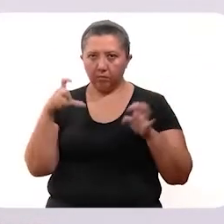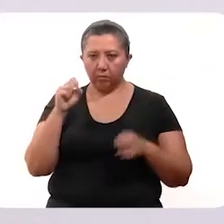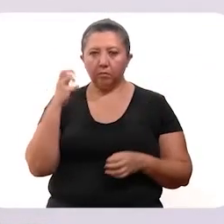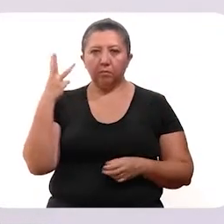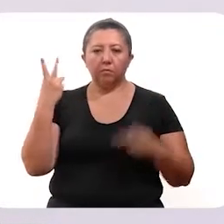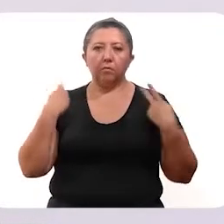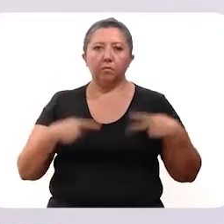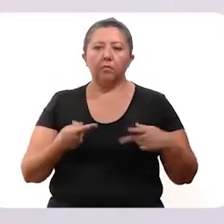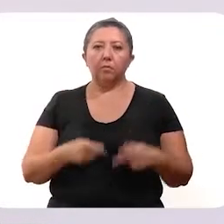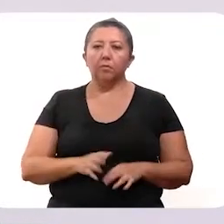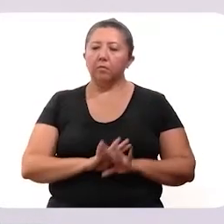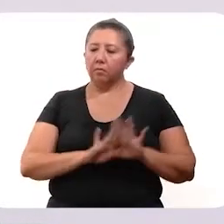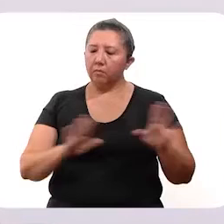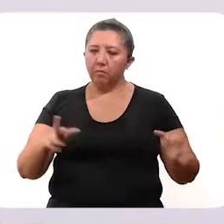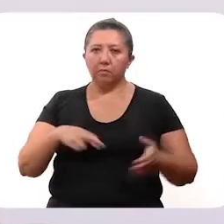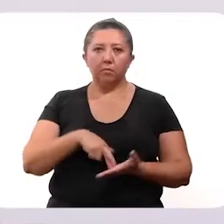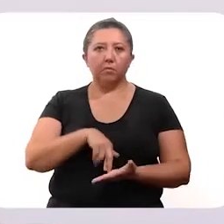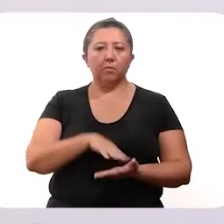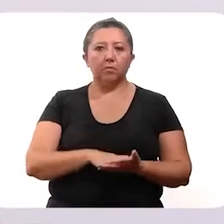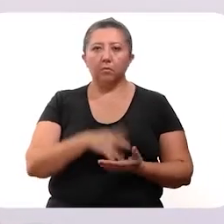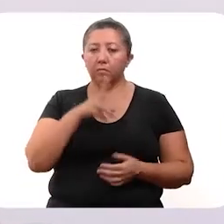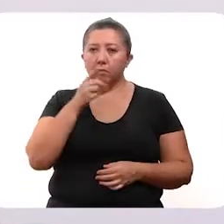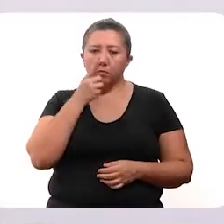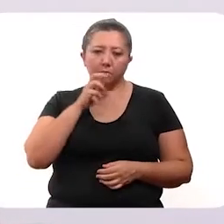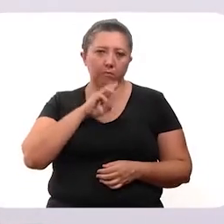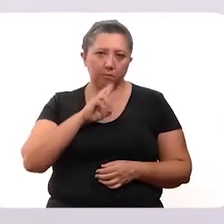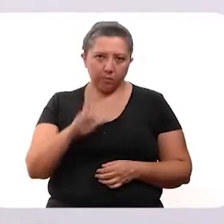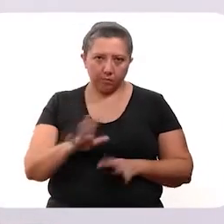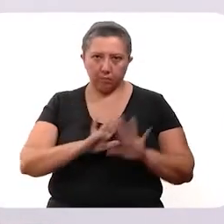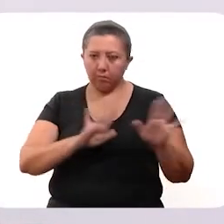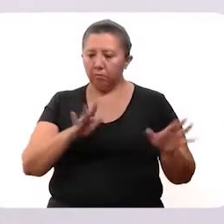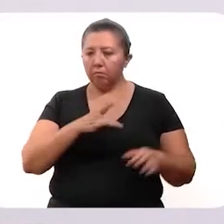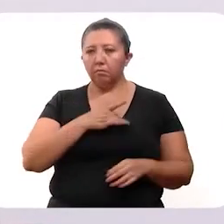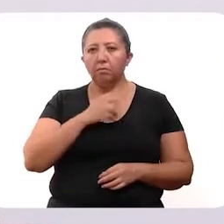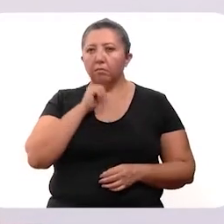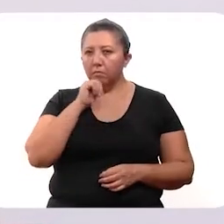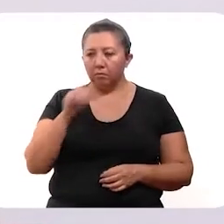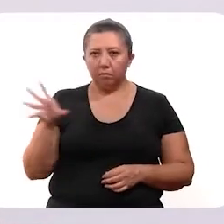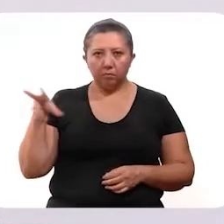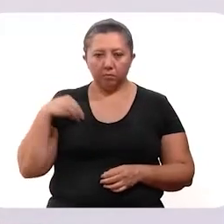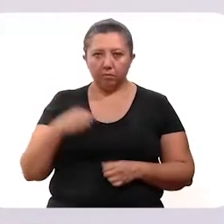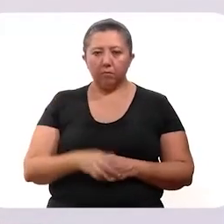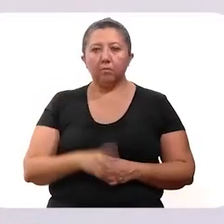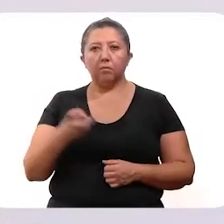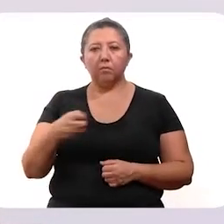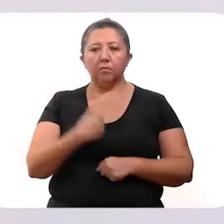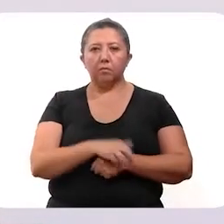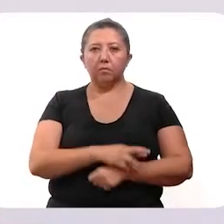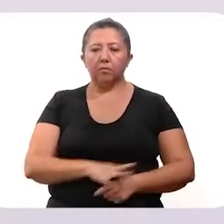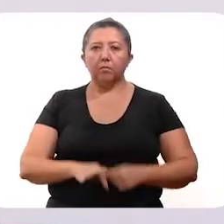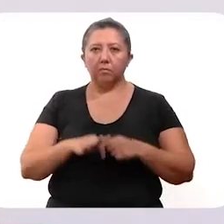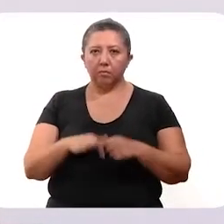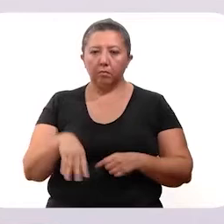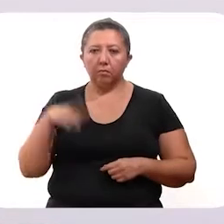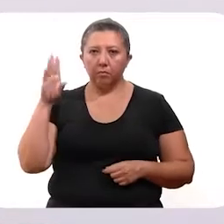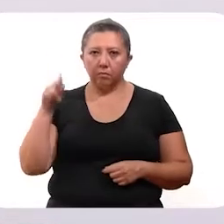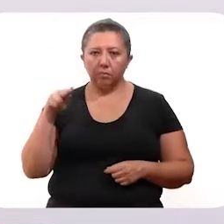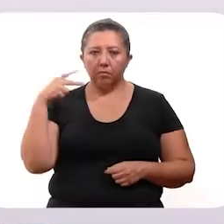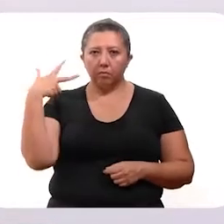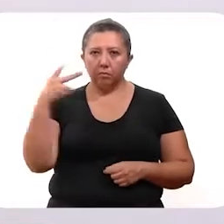71.823 pacientes ya se recuperaron, no presentan síntomas ni pueden contagiar. Esta cifra representa